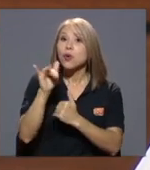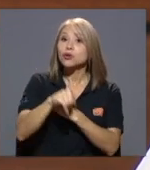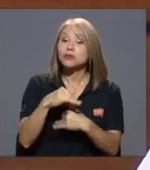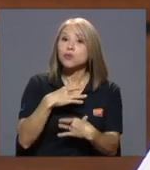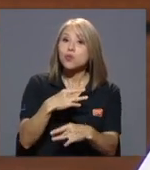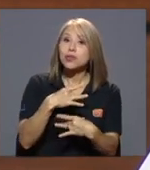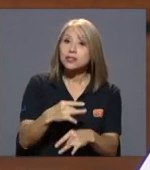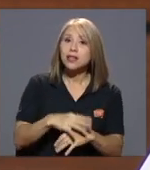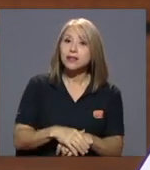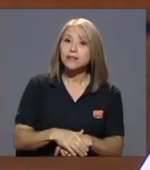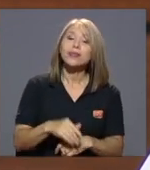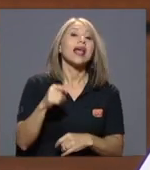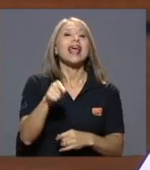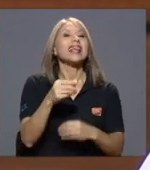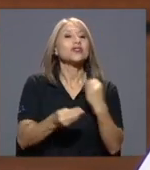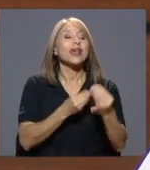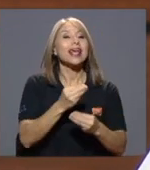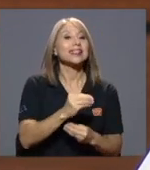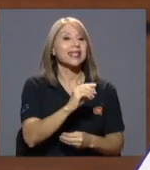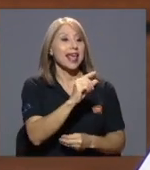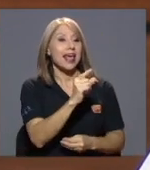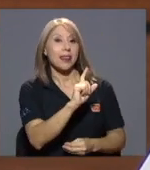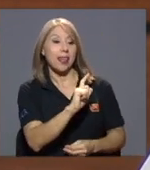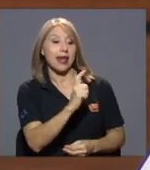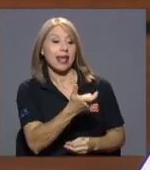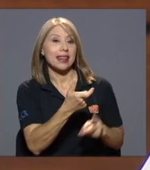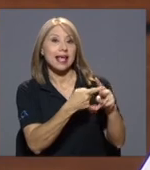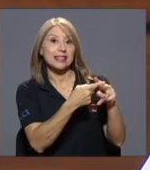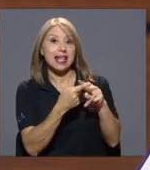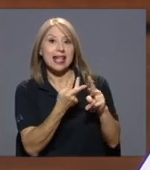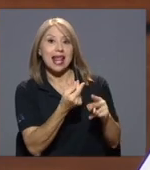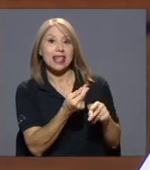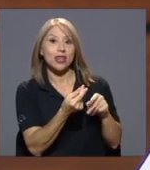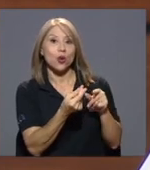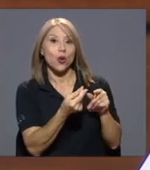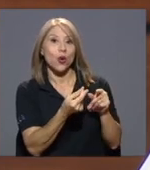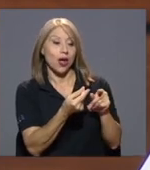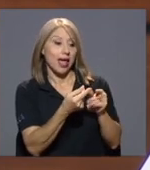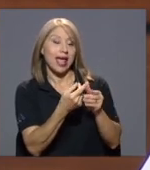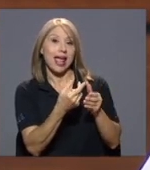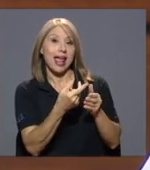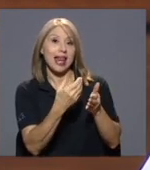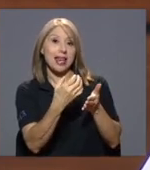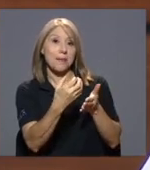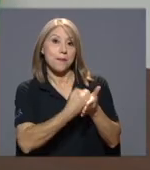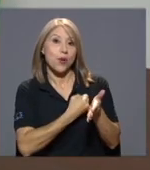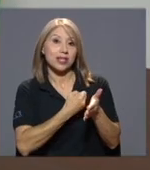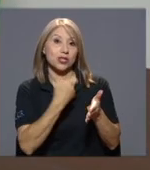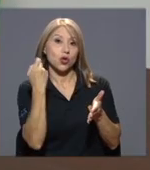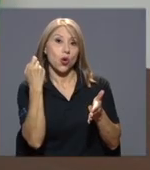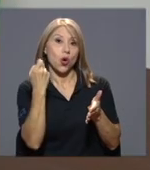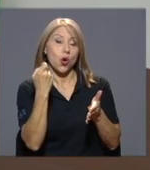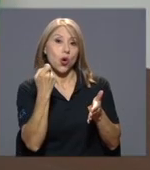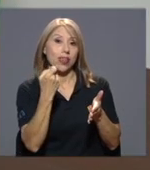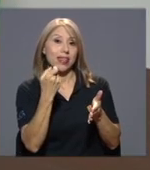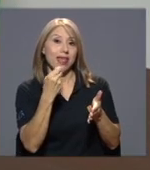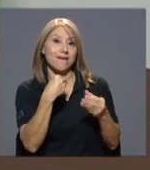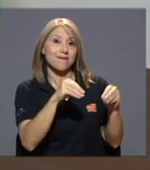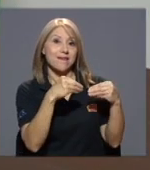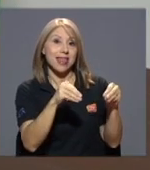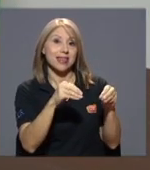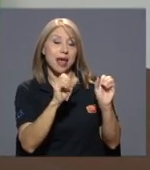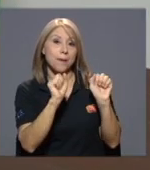porque es un proyecto que vincula las tarjetas de crédito y cómo podemos tomar del impuesto de venta No, de los impuestos.